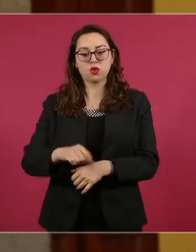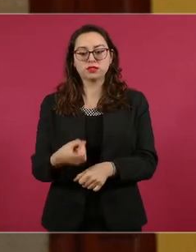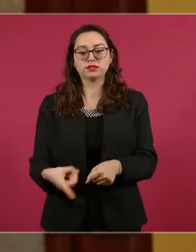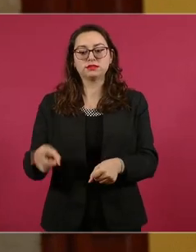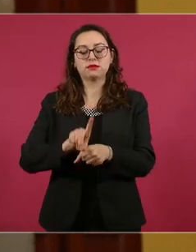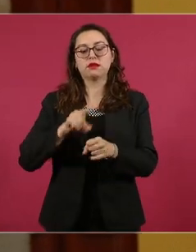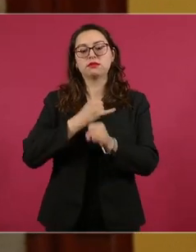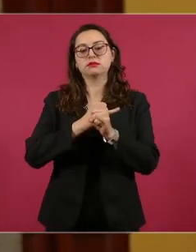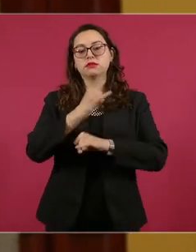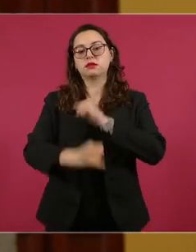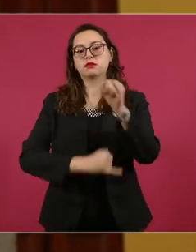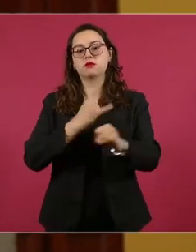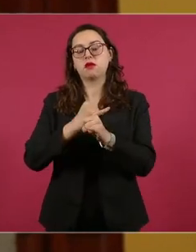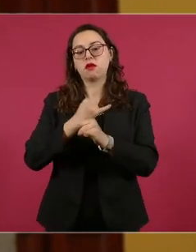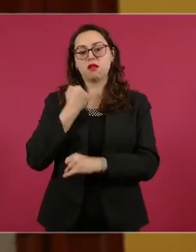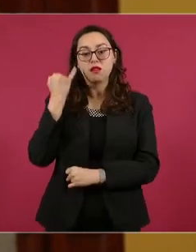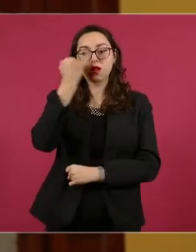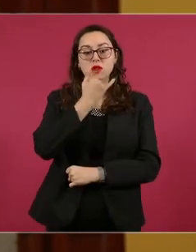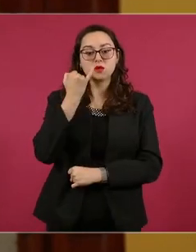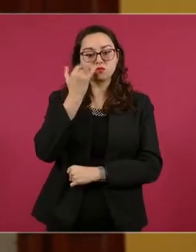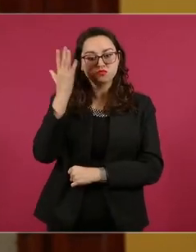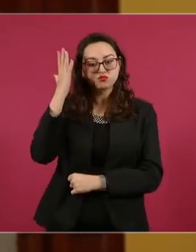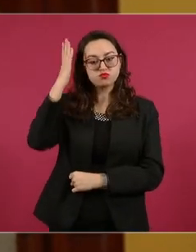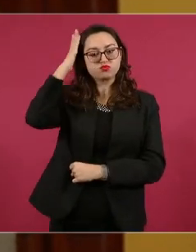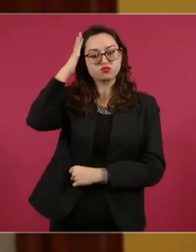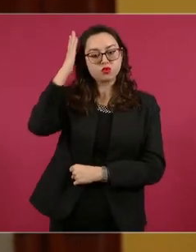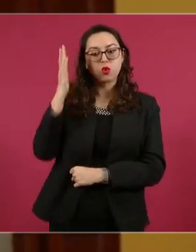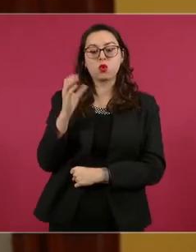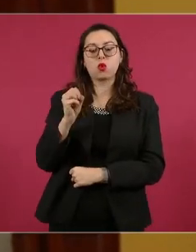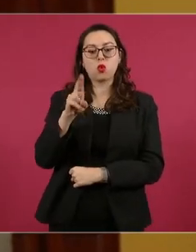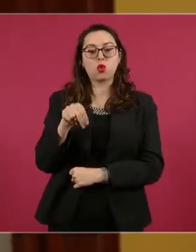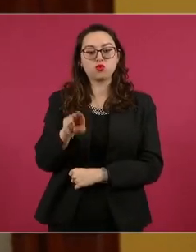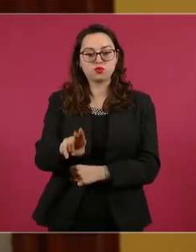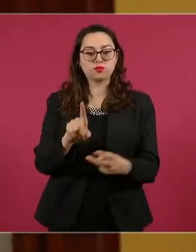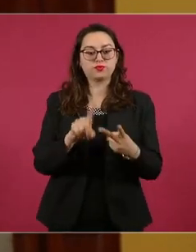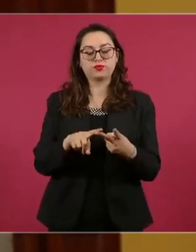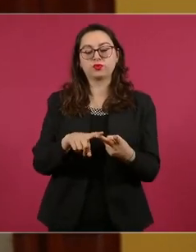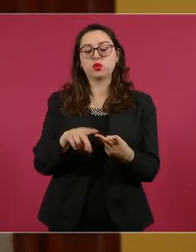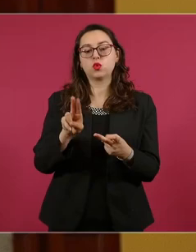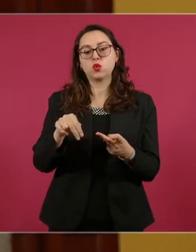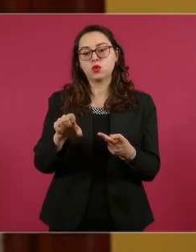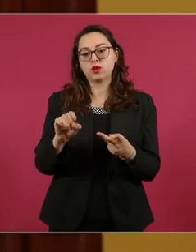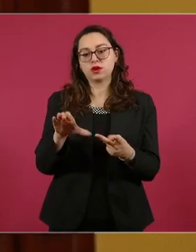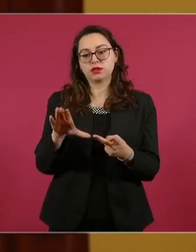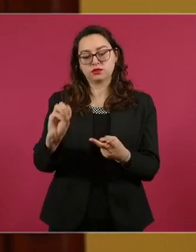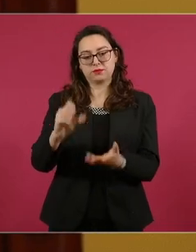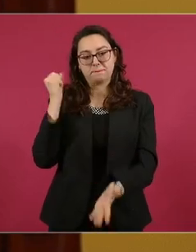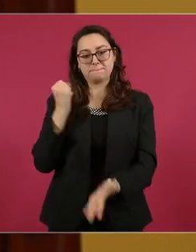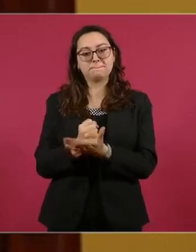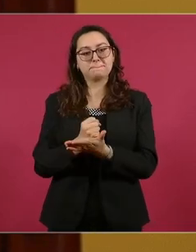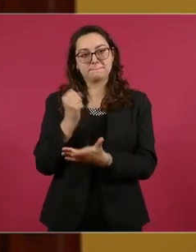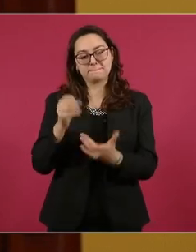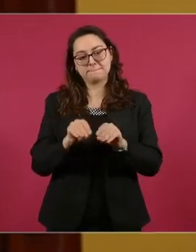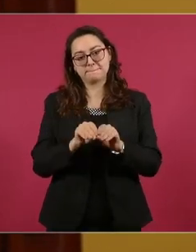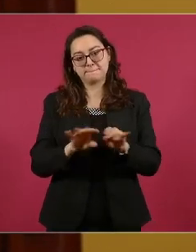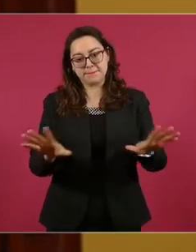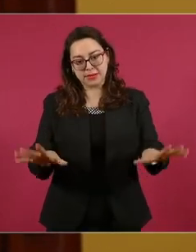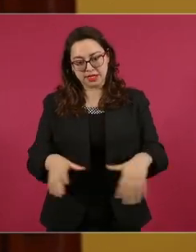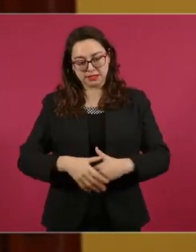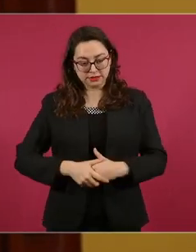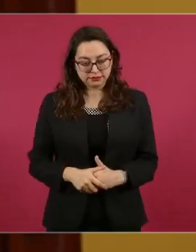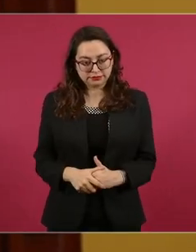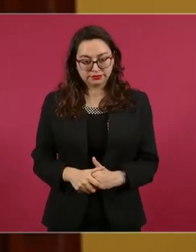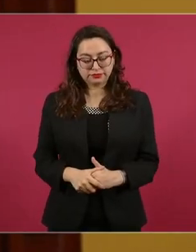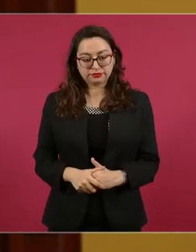Materna por mandato de la ONU y de la UNESCO. Y el día de hoy, pues queremos presentar